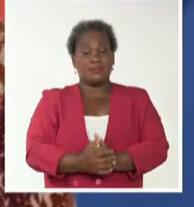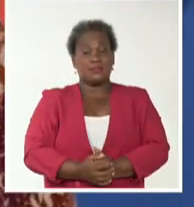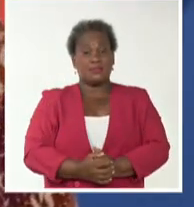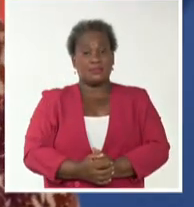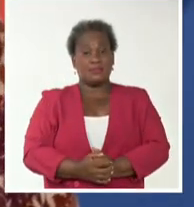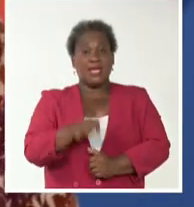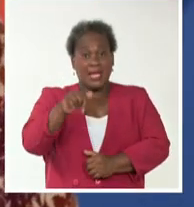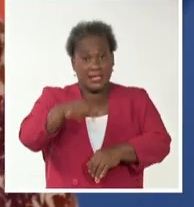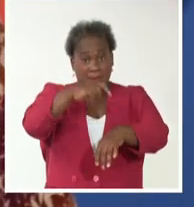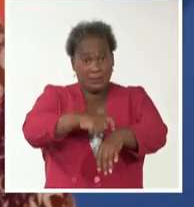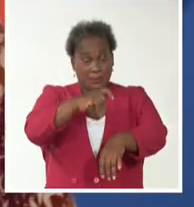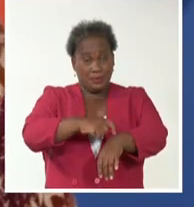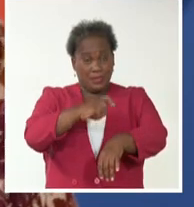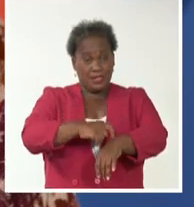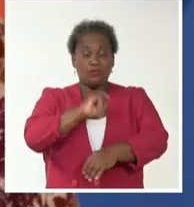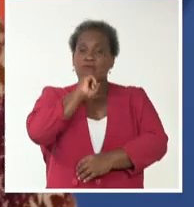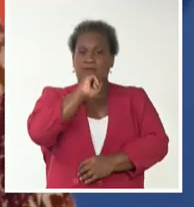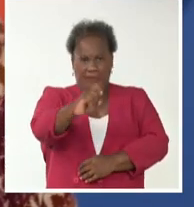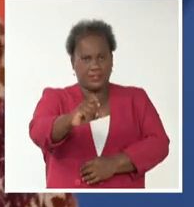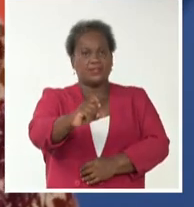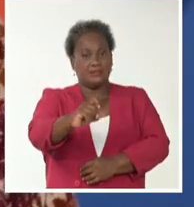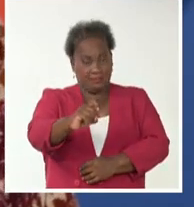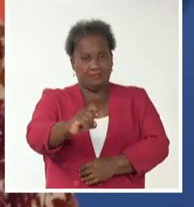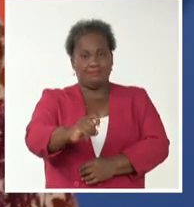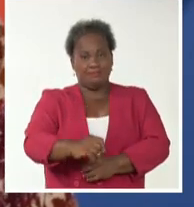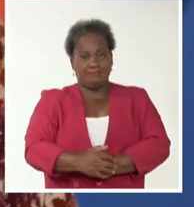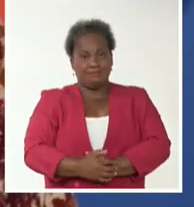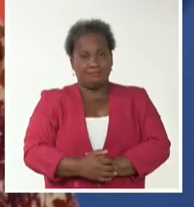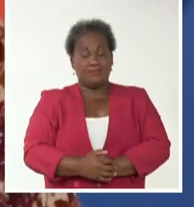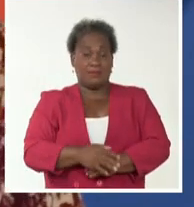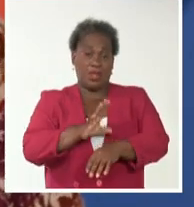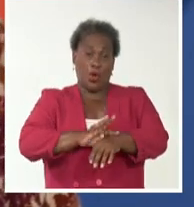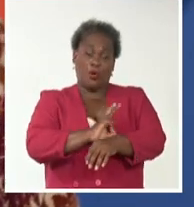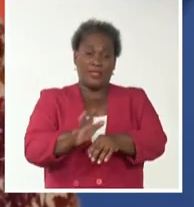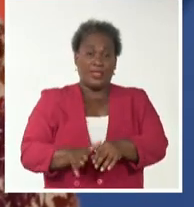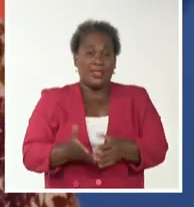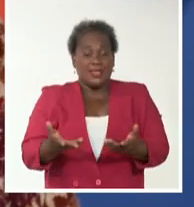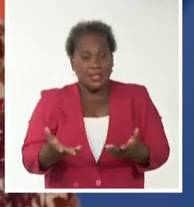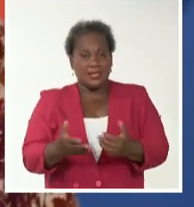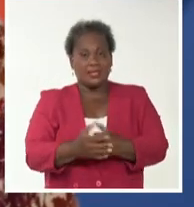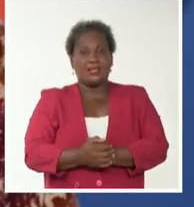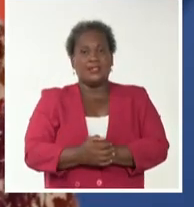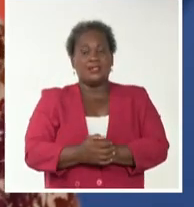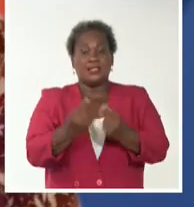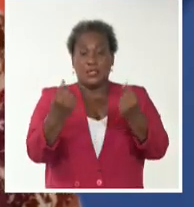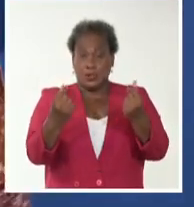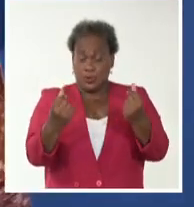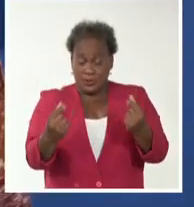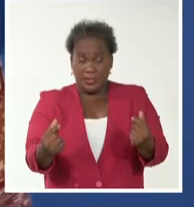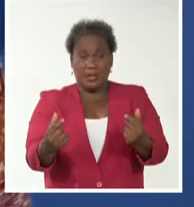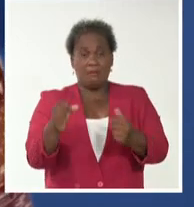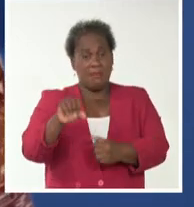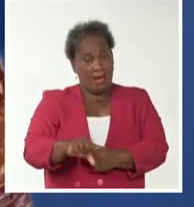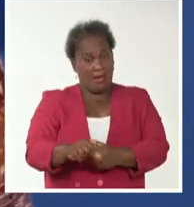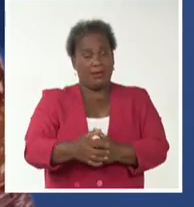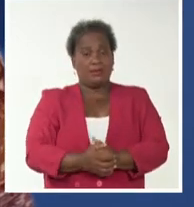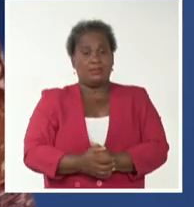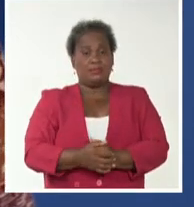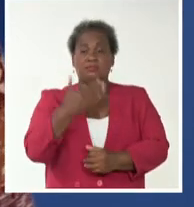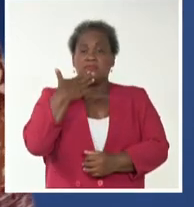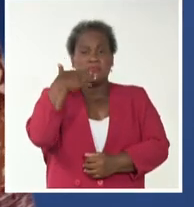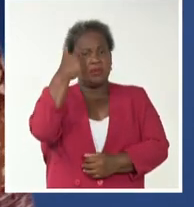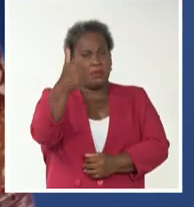Es un momento difícil desde el punto de vista epidemiológico, desde el punto de vista económico. Sería